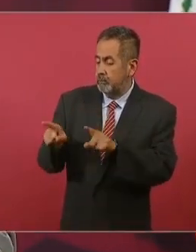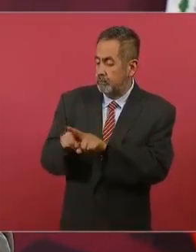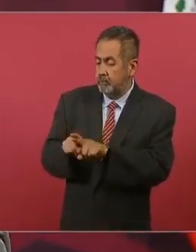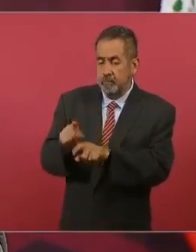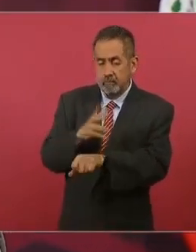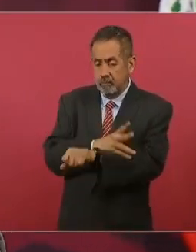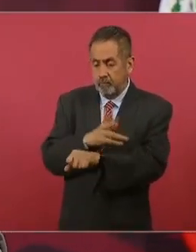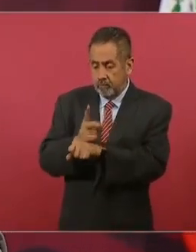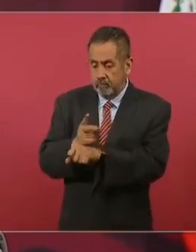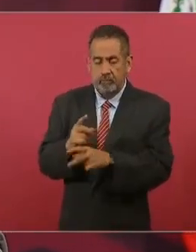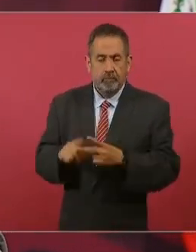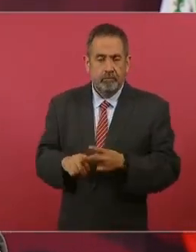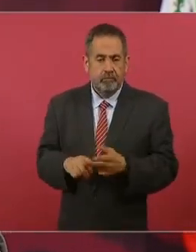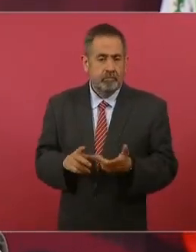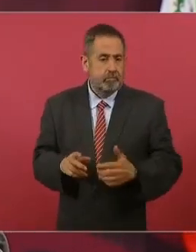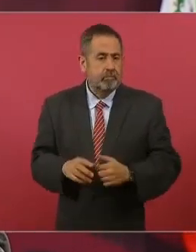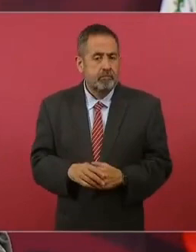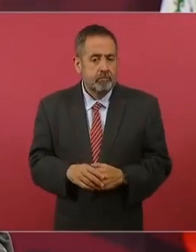mejor dejarles pobreza